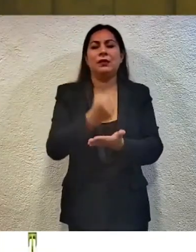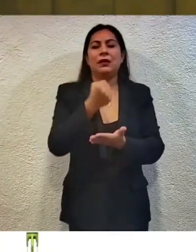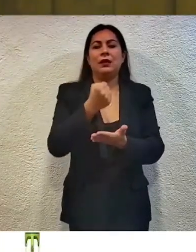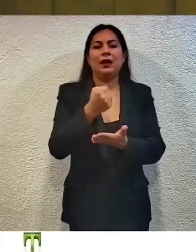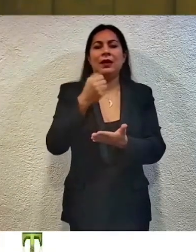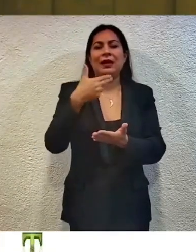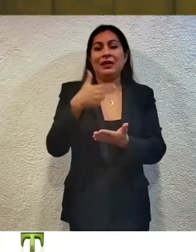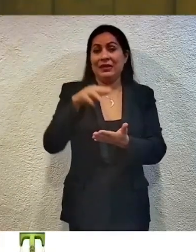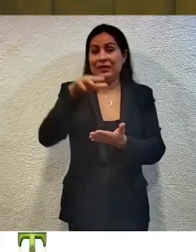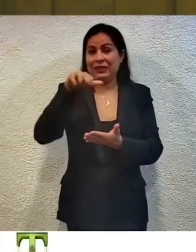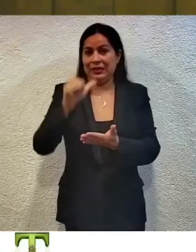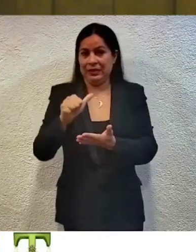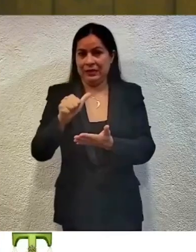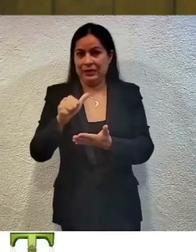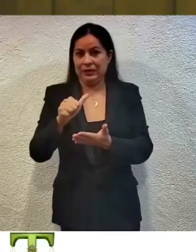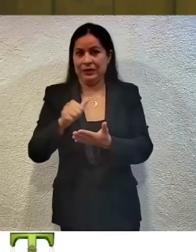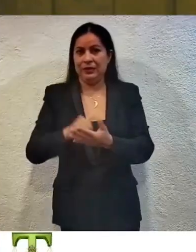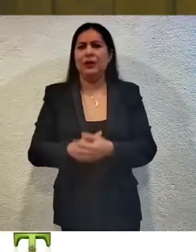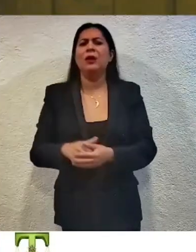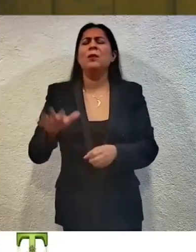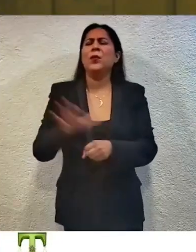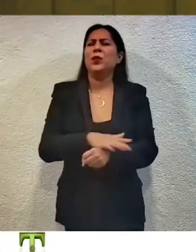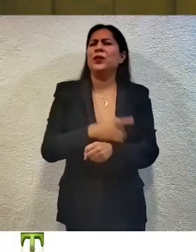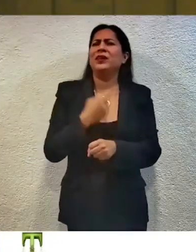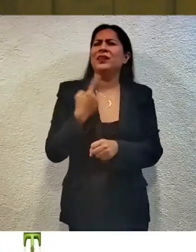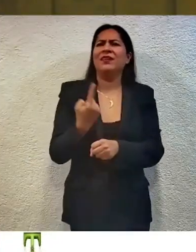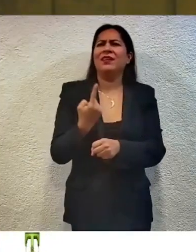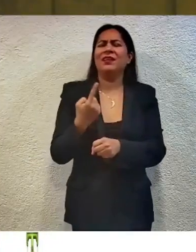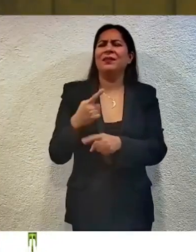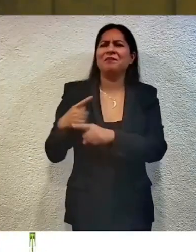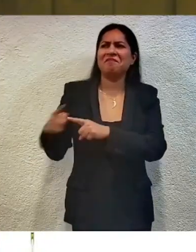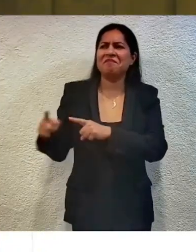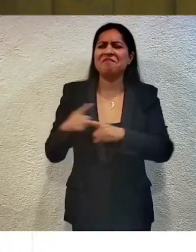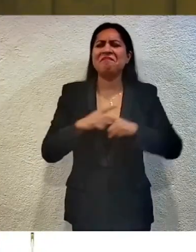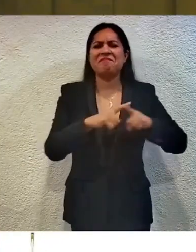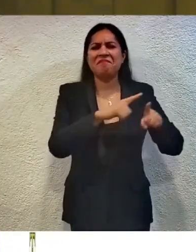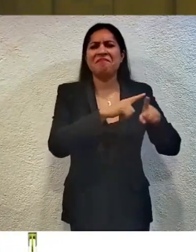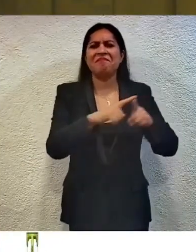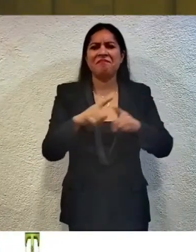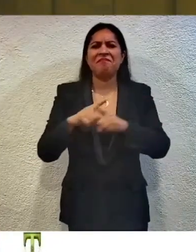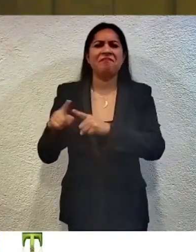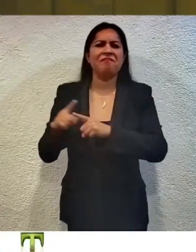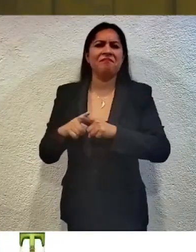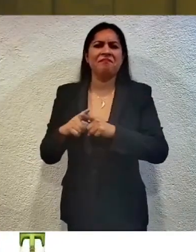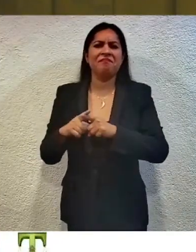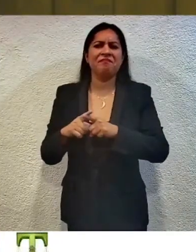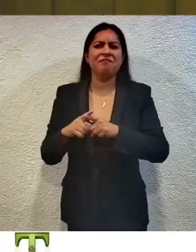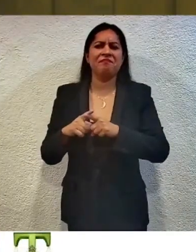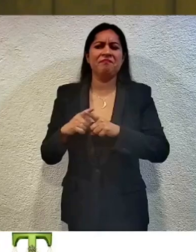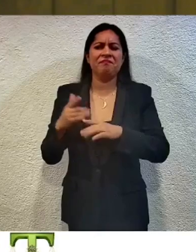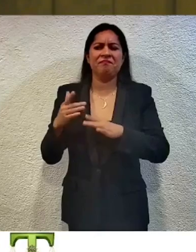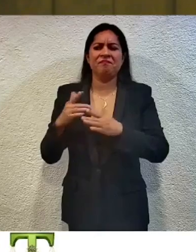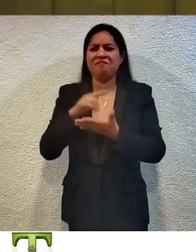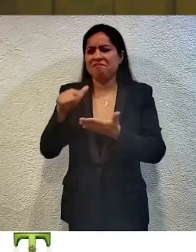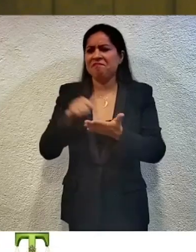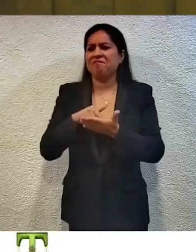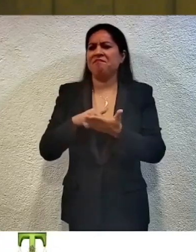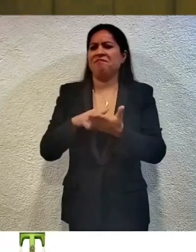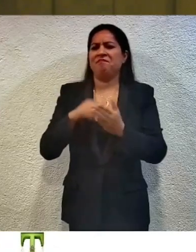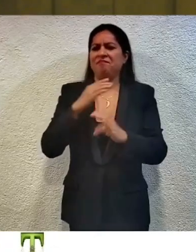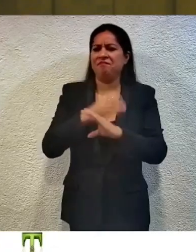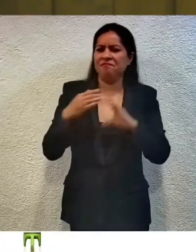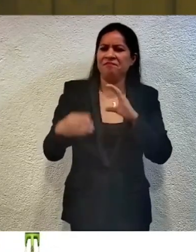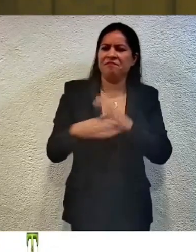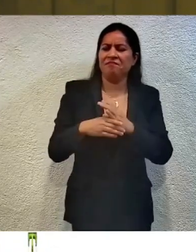Hilda Rosa, porque en diferentes momentos tuvo el